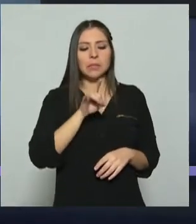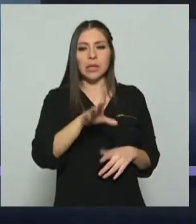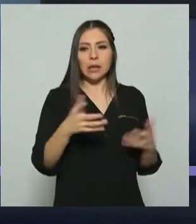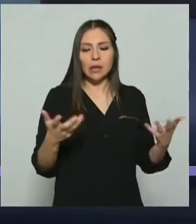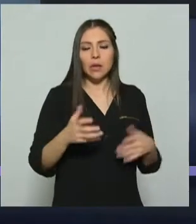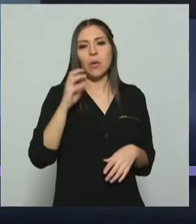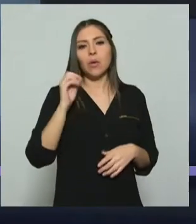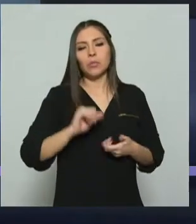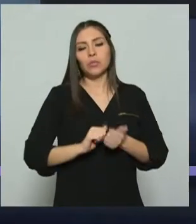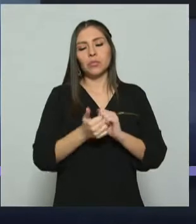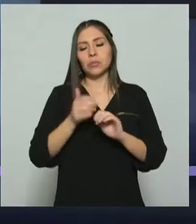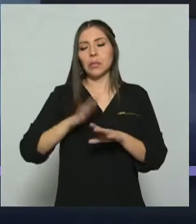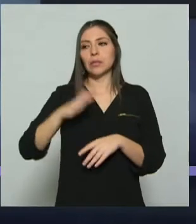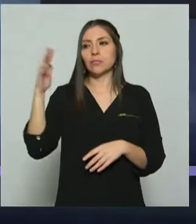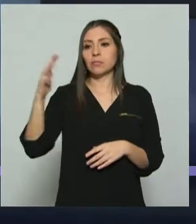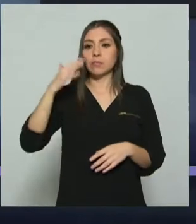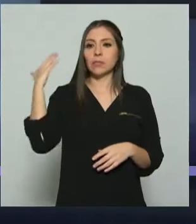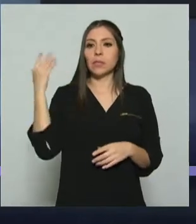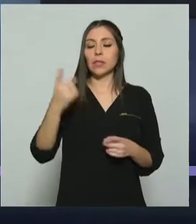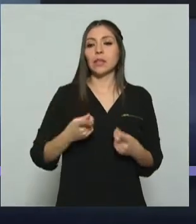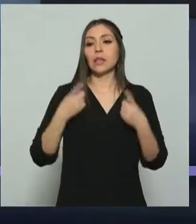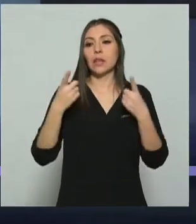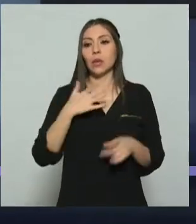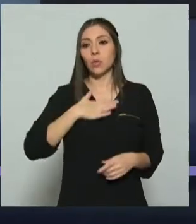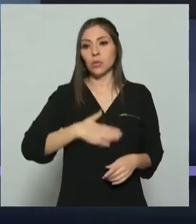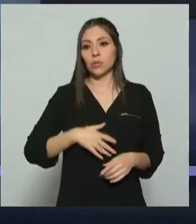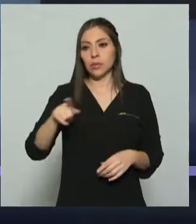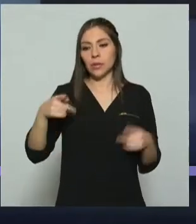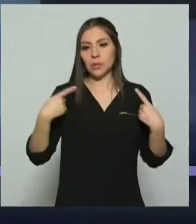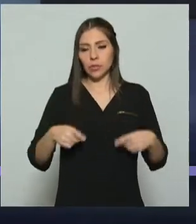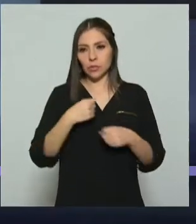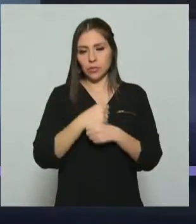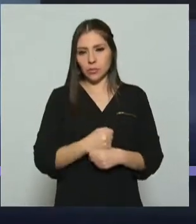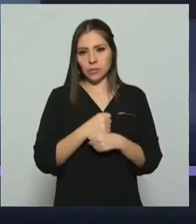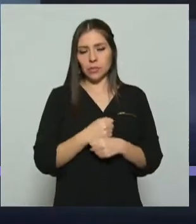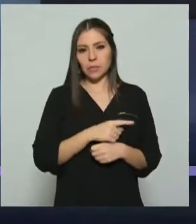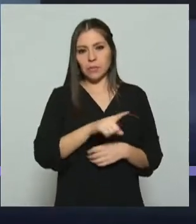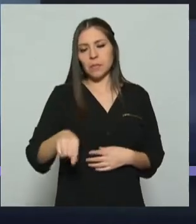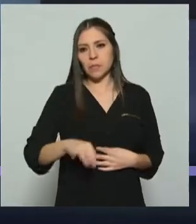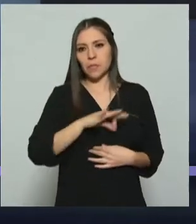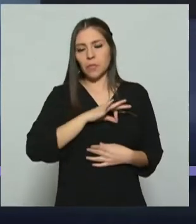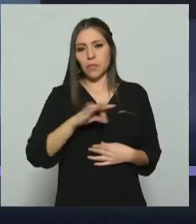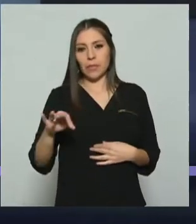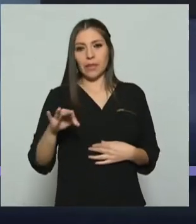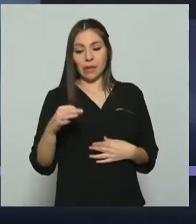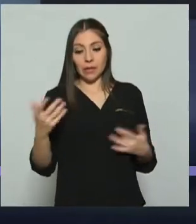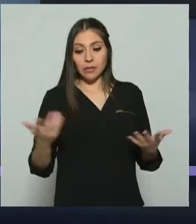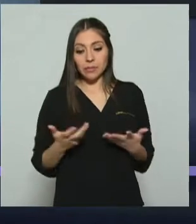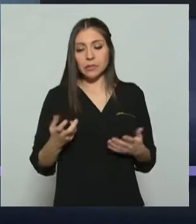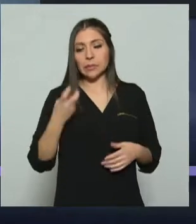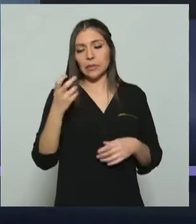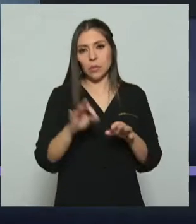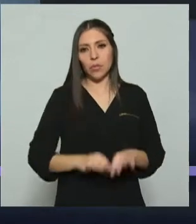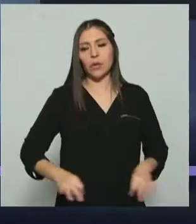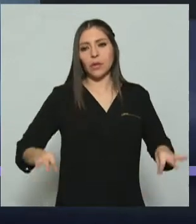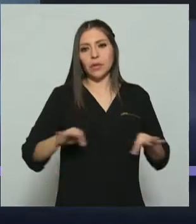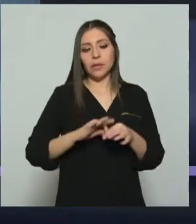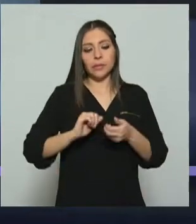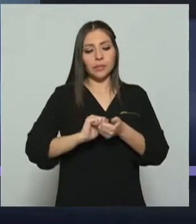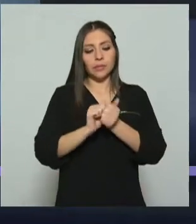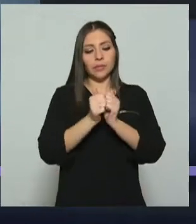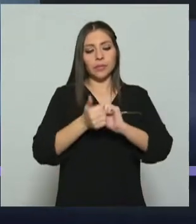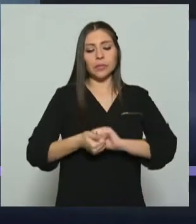más veloz para brindar justicia a la víctima. Tener esa posibilidad va a ser muy importante porque, bueno, a través